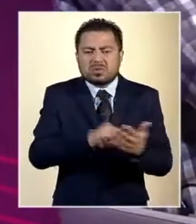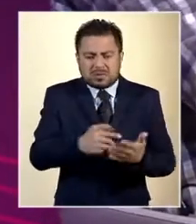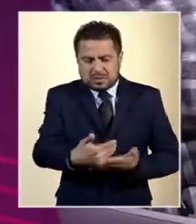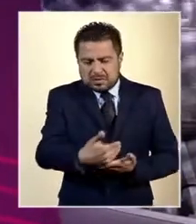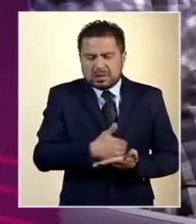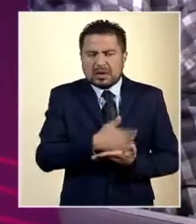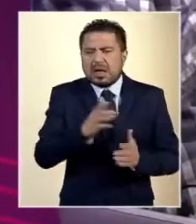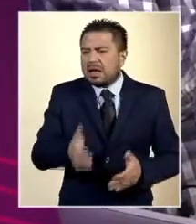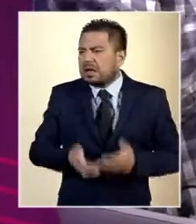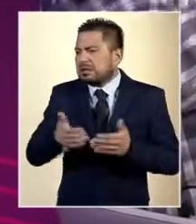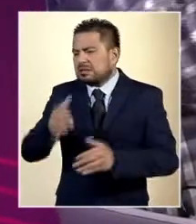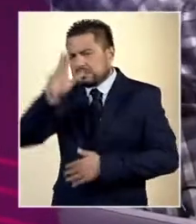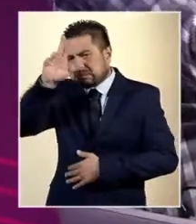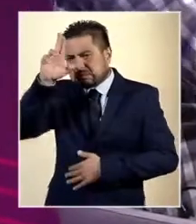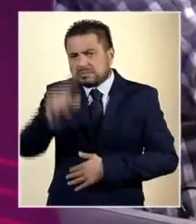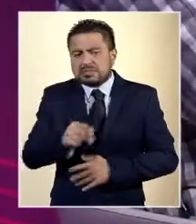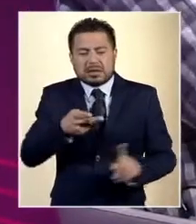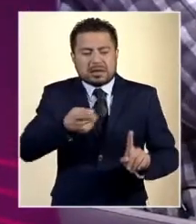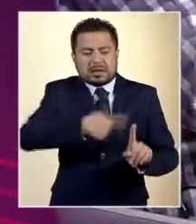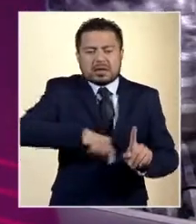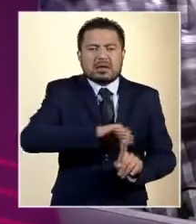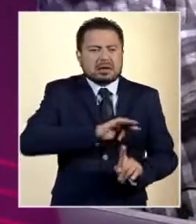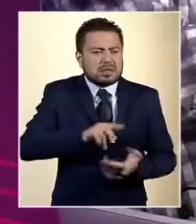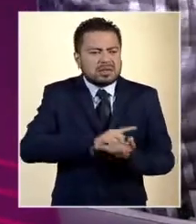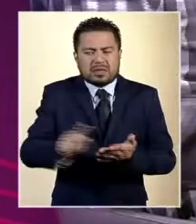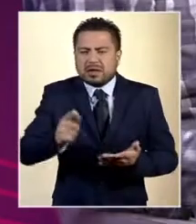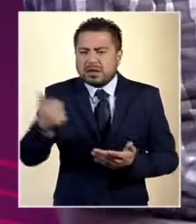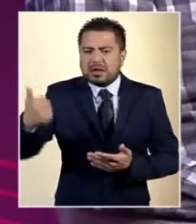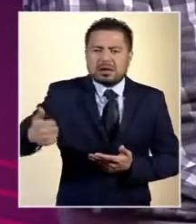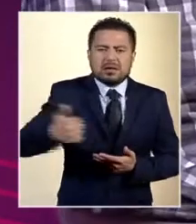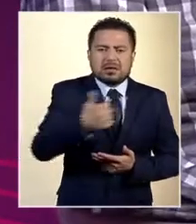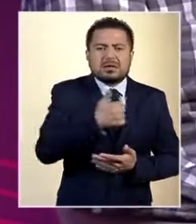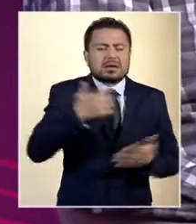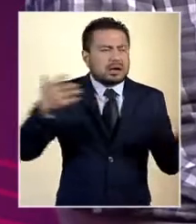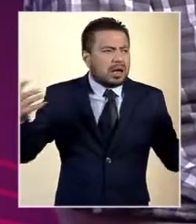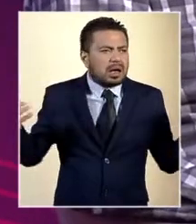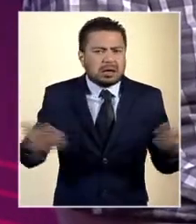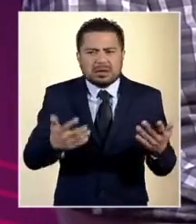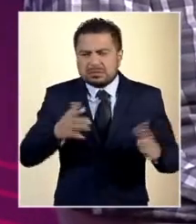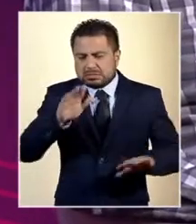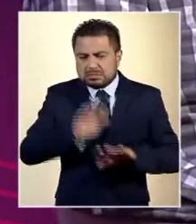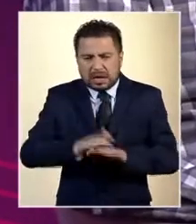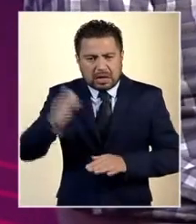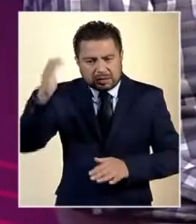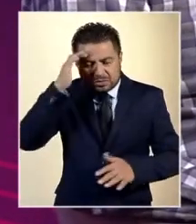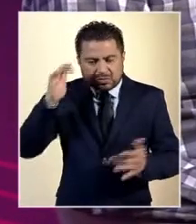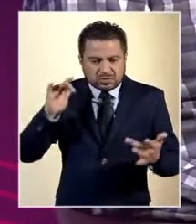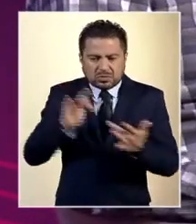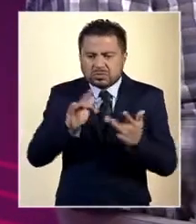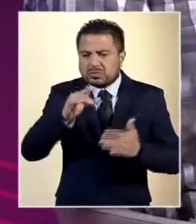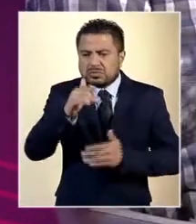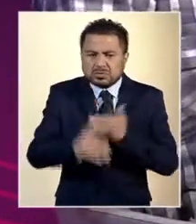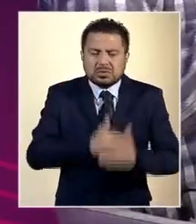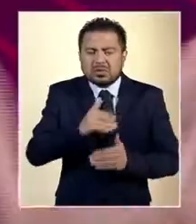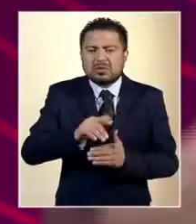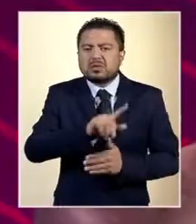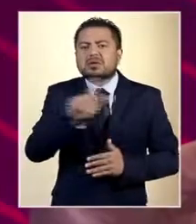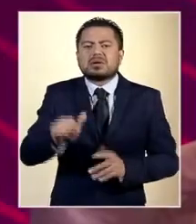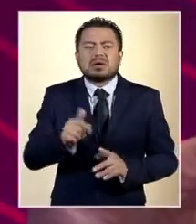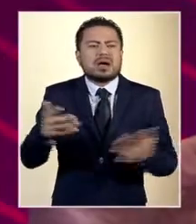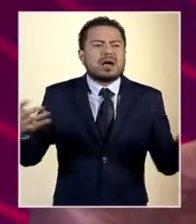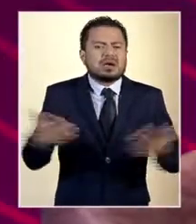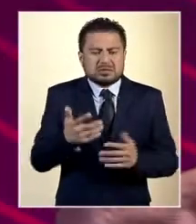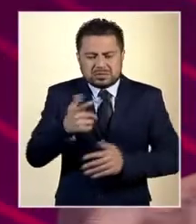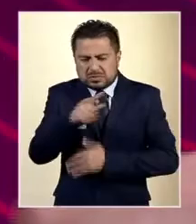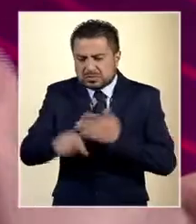sea la calle, donde ellos y ellas ejercen sus derechos, los practican, los van conociendo. Entonces, pues bueno, tratamos de que